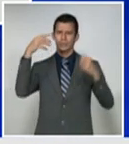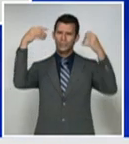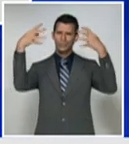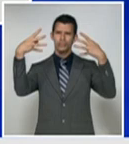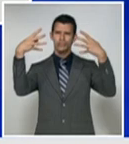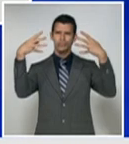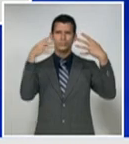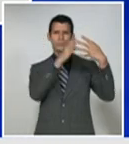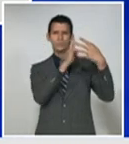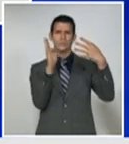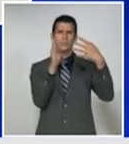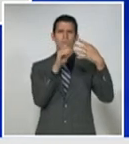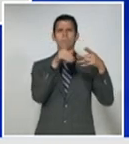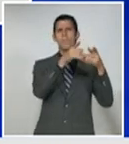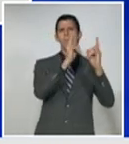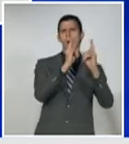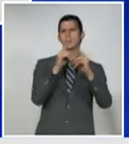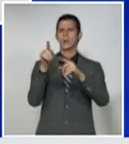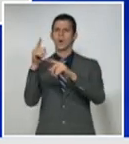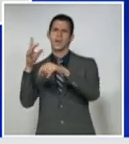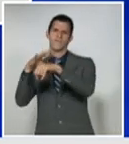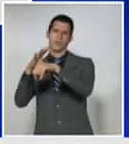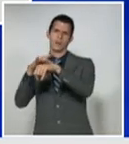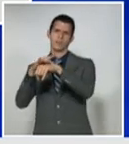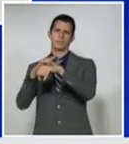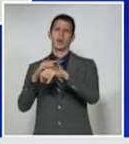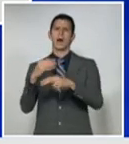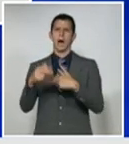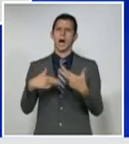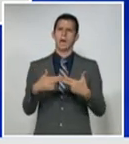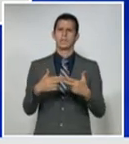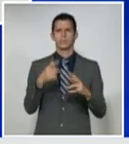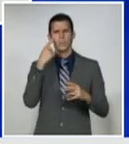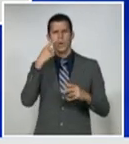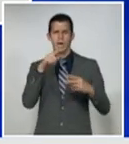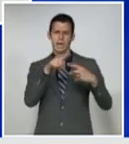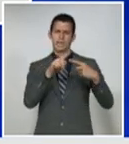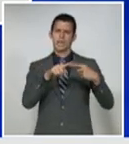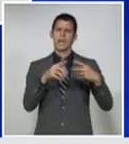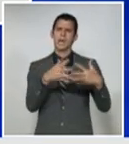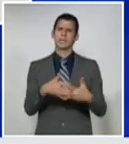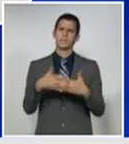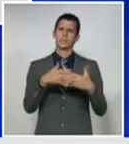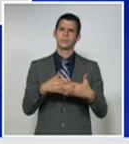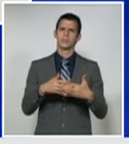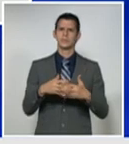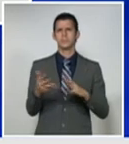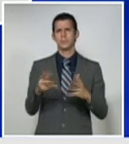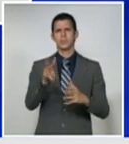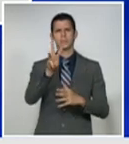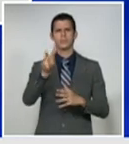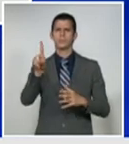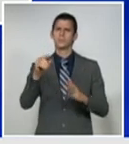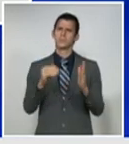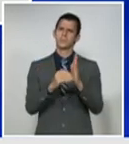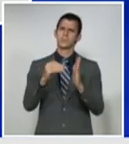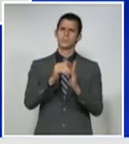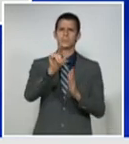días anteriores. Ya en Estados Unidos, prácticamente 31 millones de